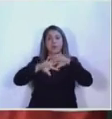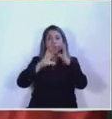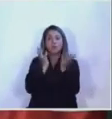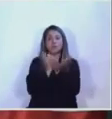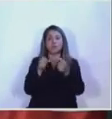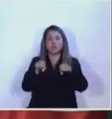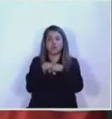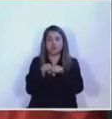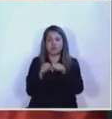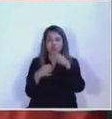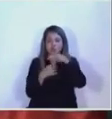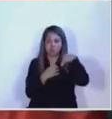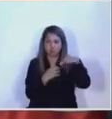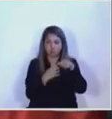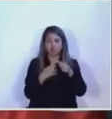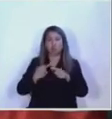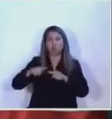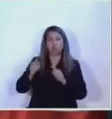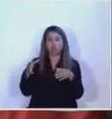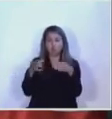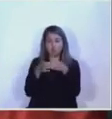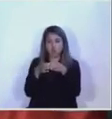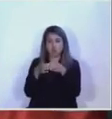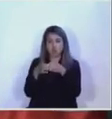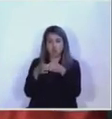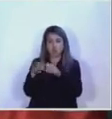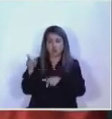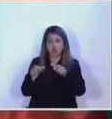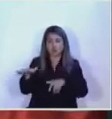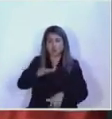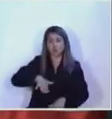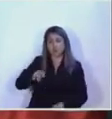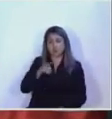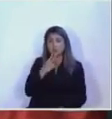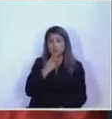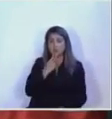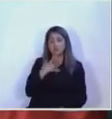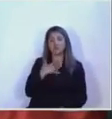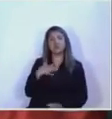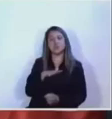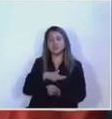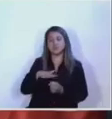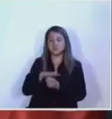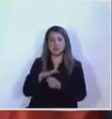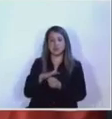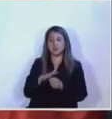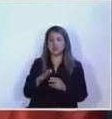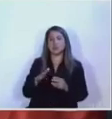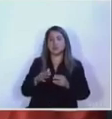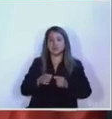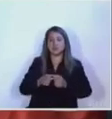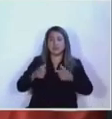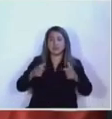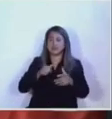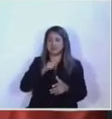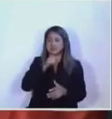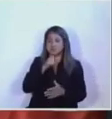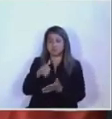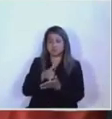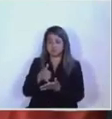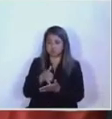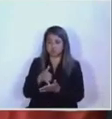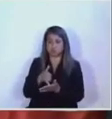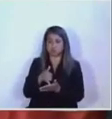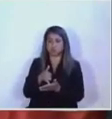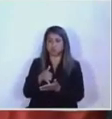lado, otro grupo más amplio de la población que ha vivido en condiciones estructurales de alta precariedad y de ausencia